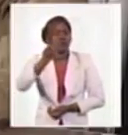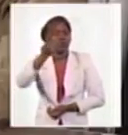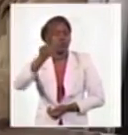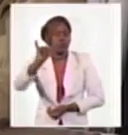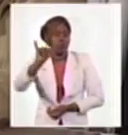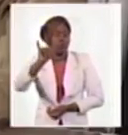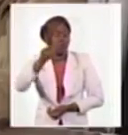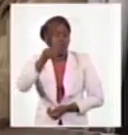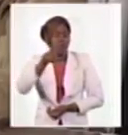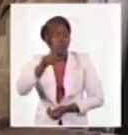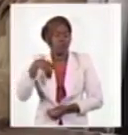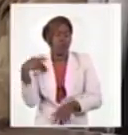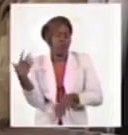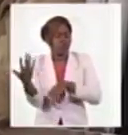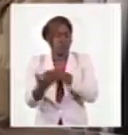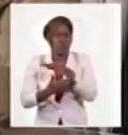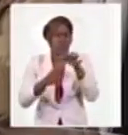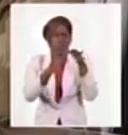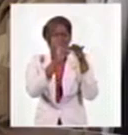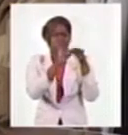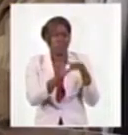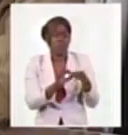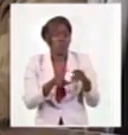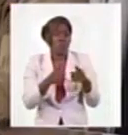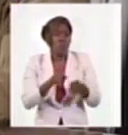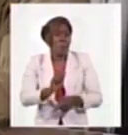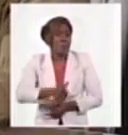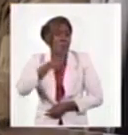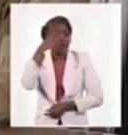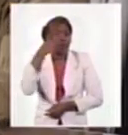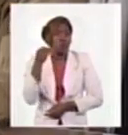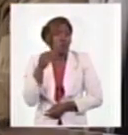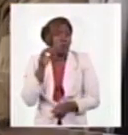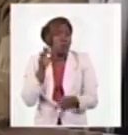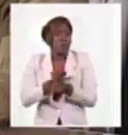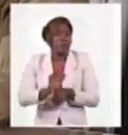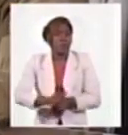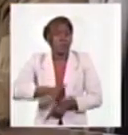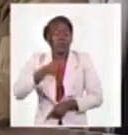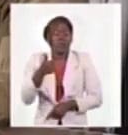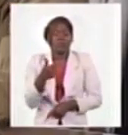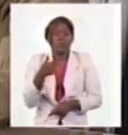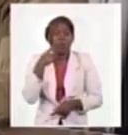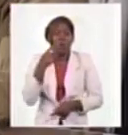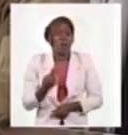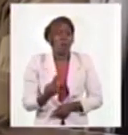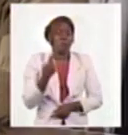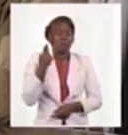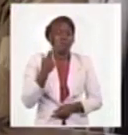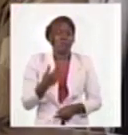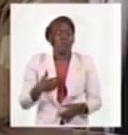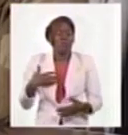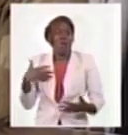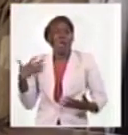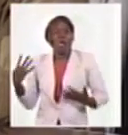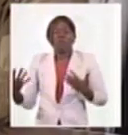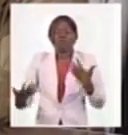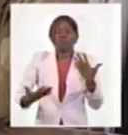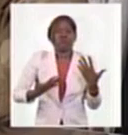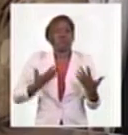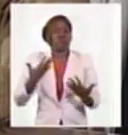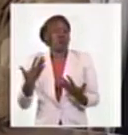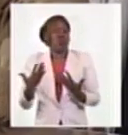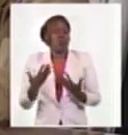vista de su escandalosa conducta que creaba rechazo dentro de las propias filas del Partido Republicano, tenía el repudio